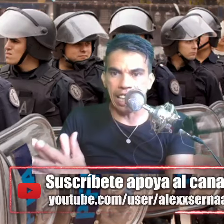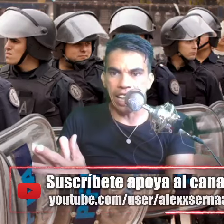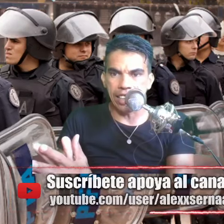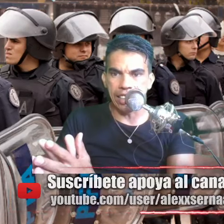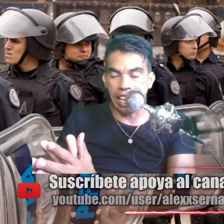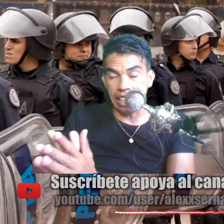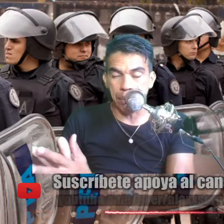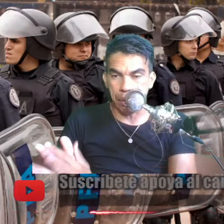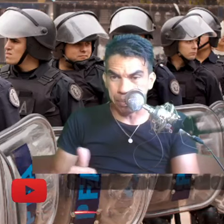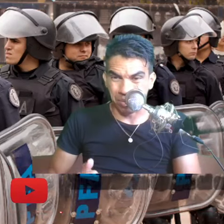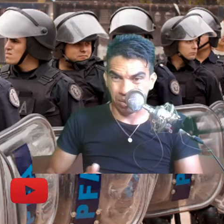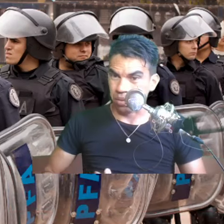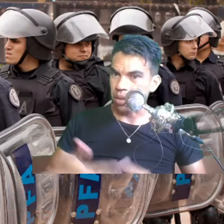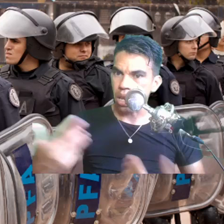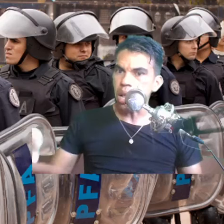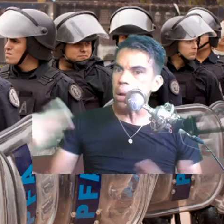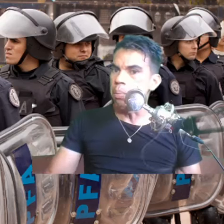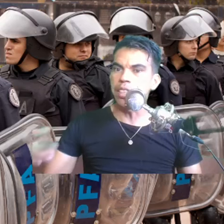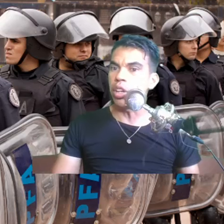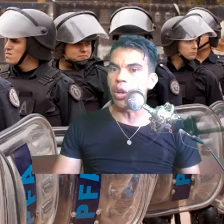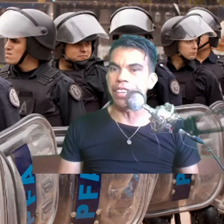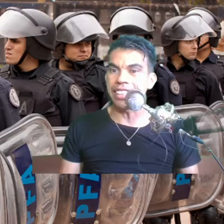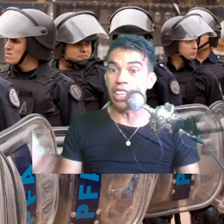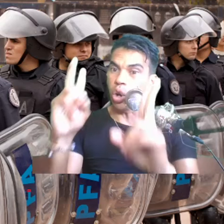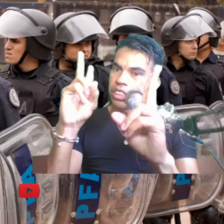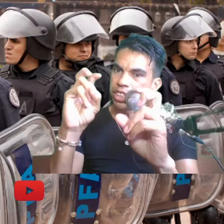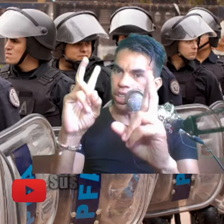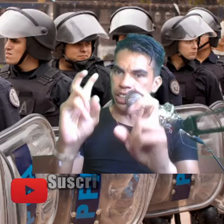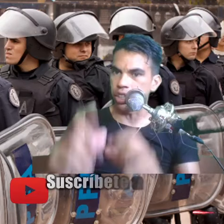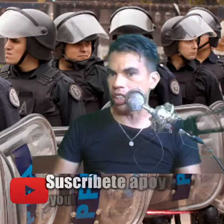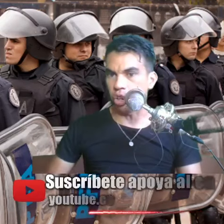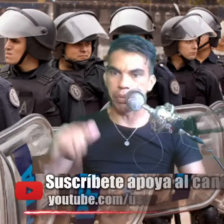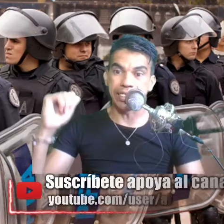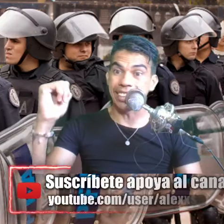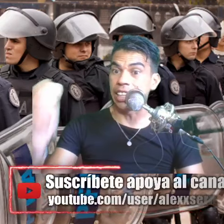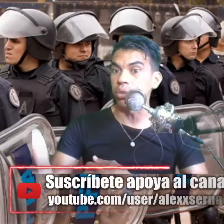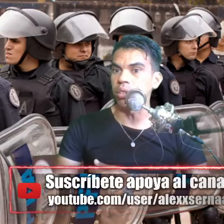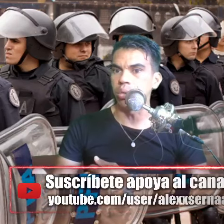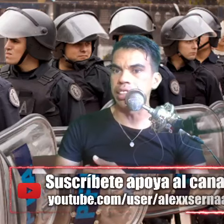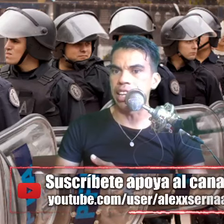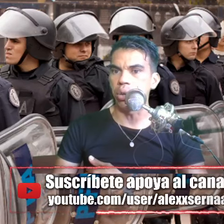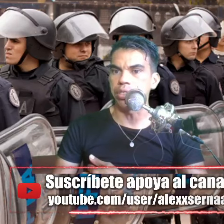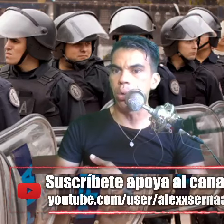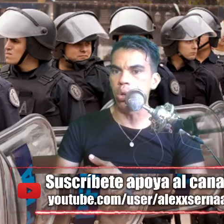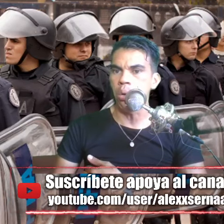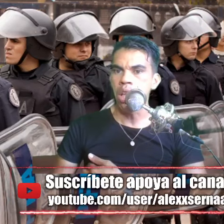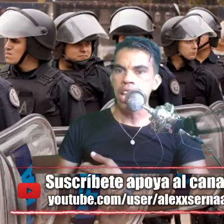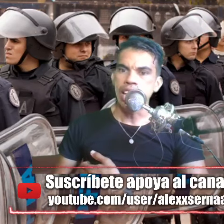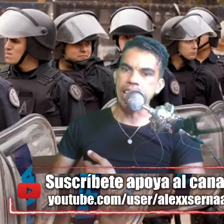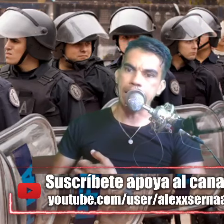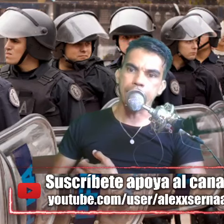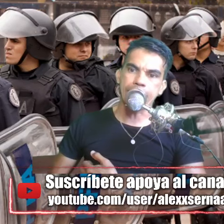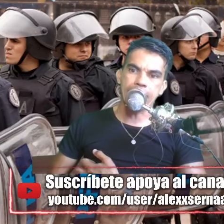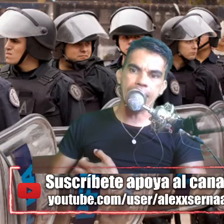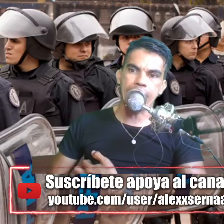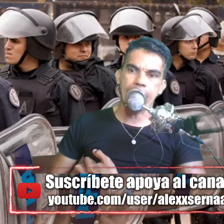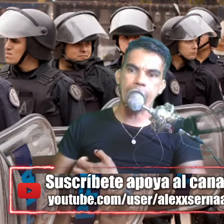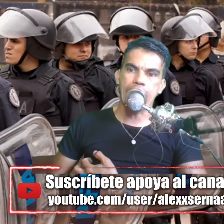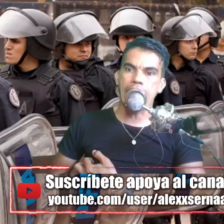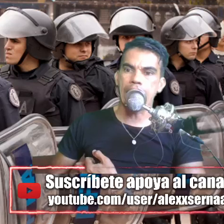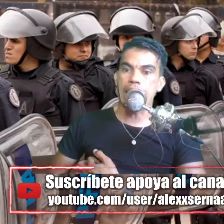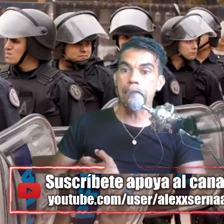de del crimen pues le ofrecen condiciones no de que Oye vas a tener un dinero seguro y que vas a